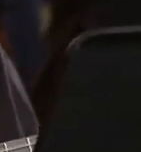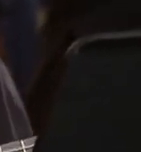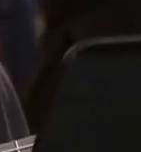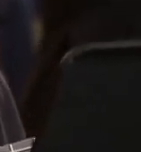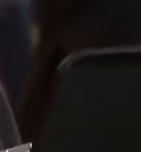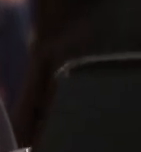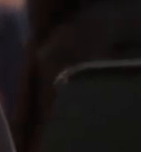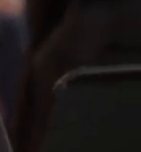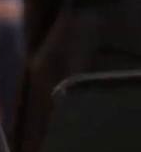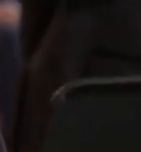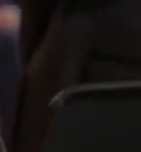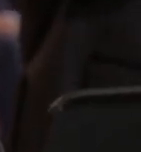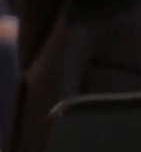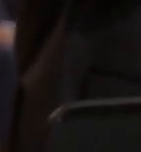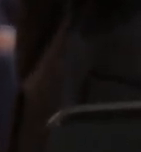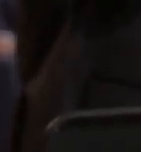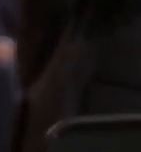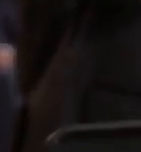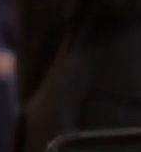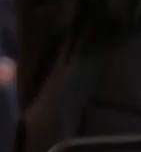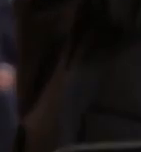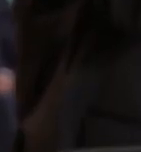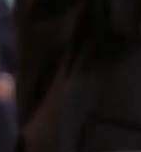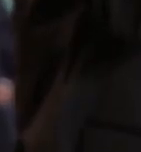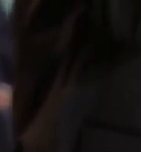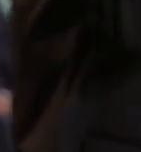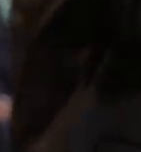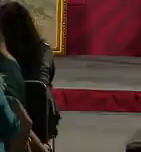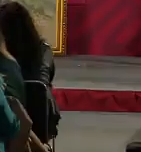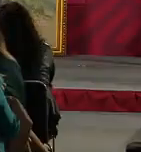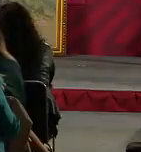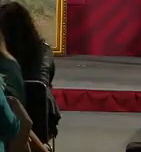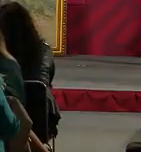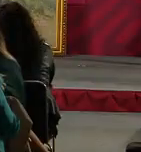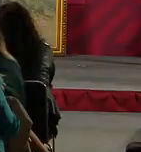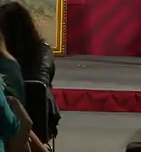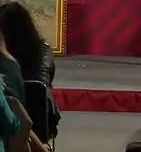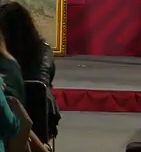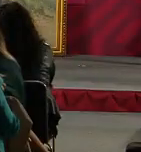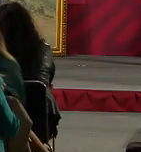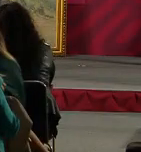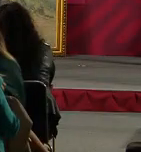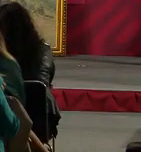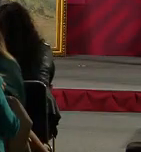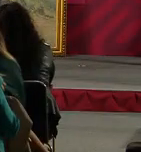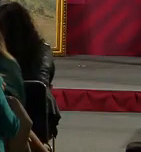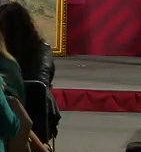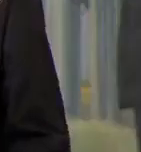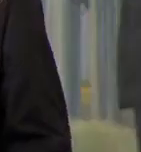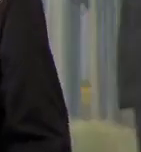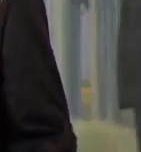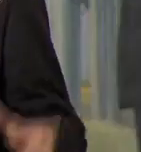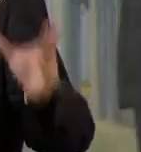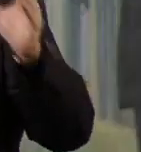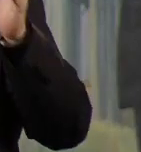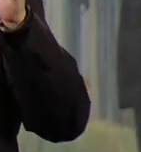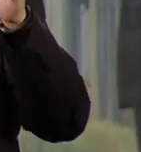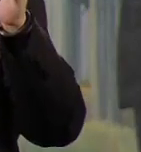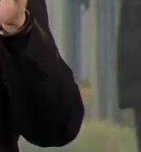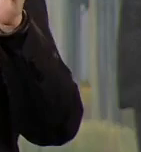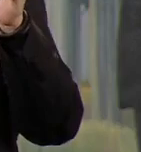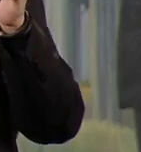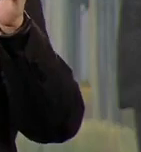a impedir del valle al cielo, ni reyes del honor, ni periodistas,